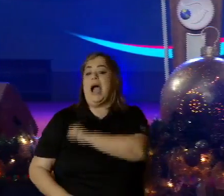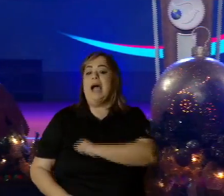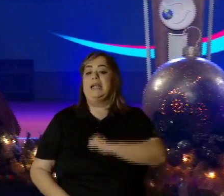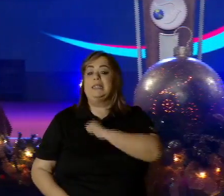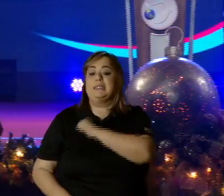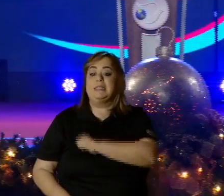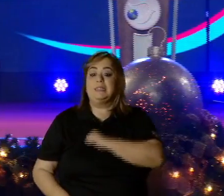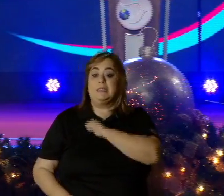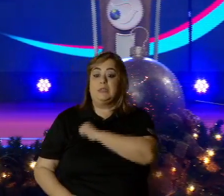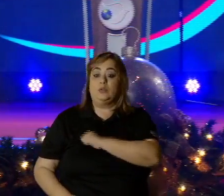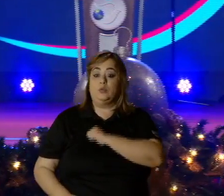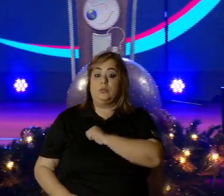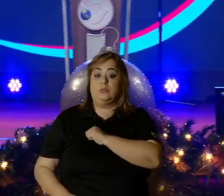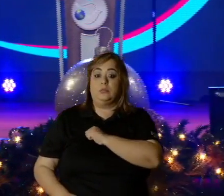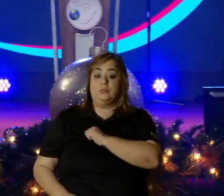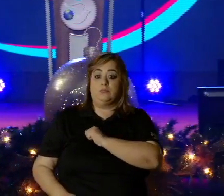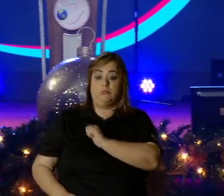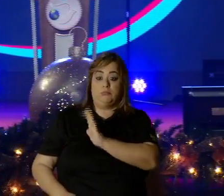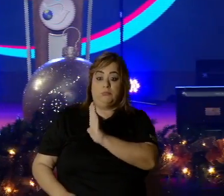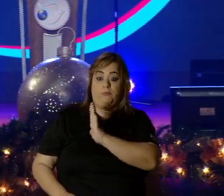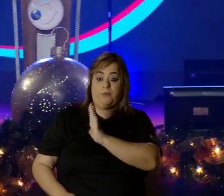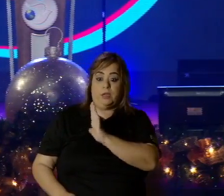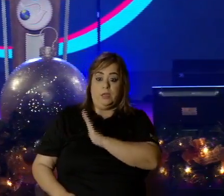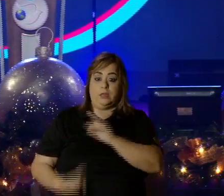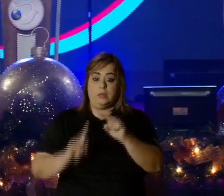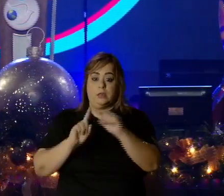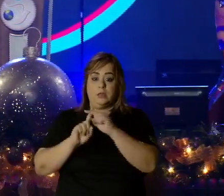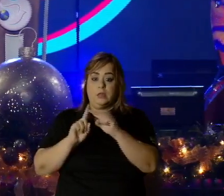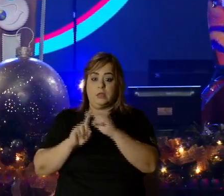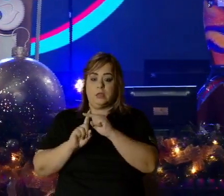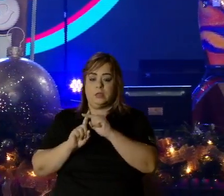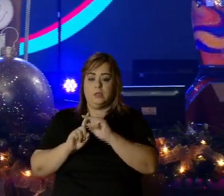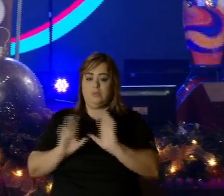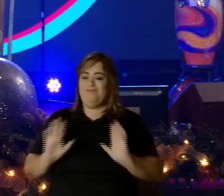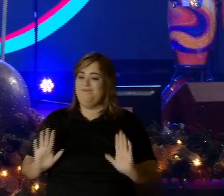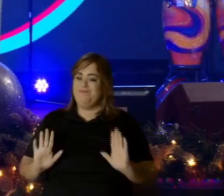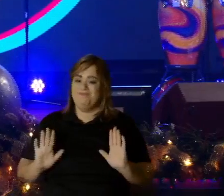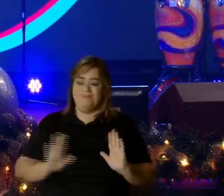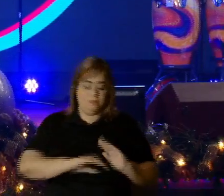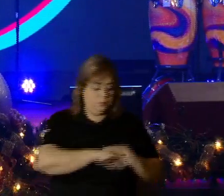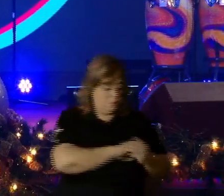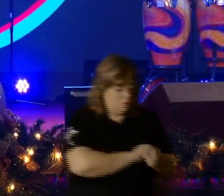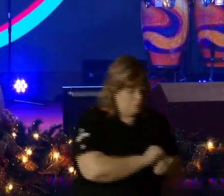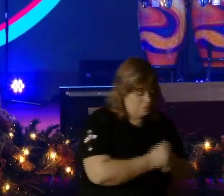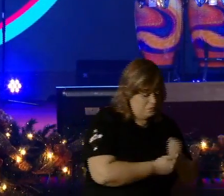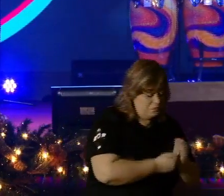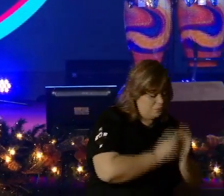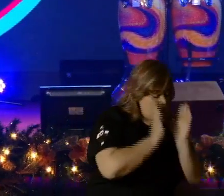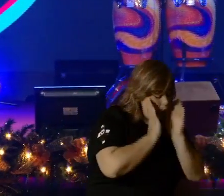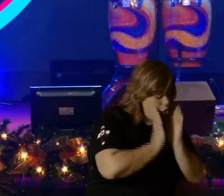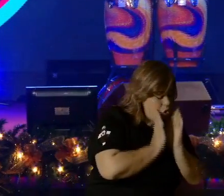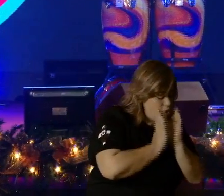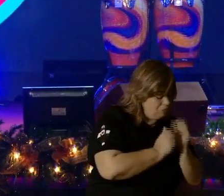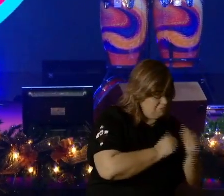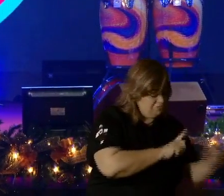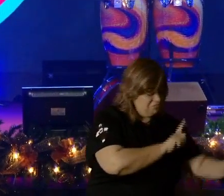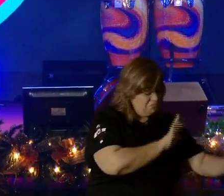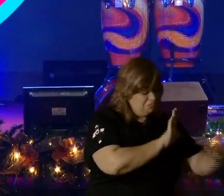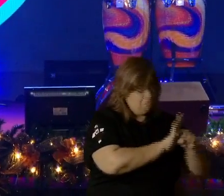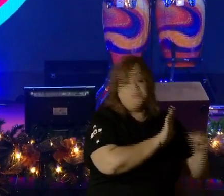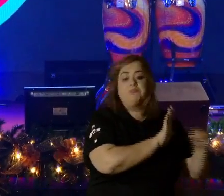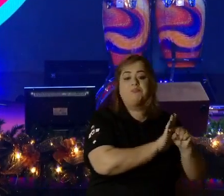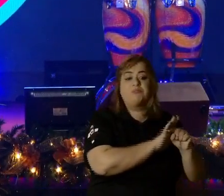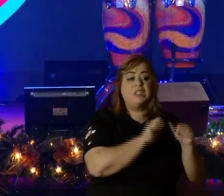a asumir. Tú puedes seguir viviendo bajo la pesadumbre, bajo el luto, bajo todo lo negativo y